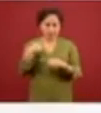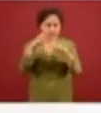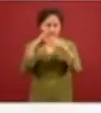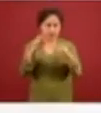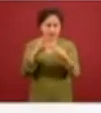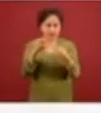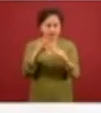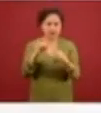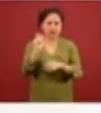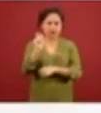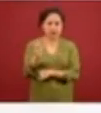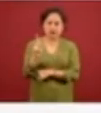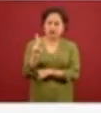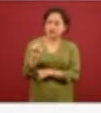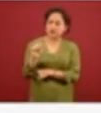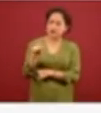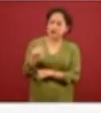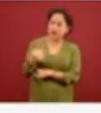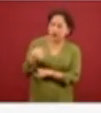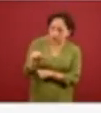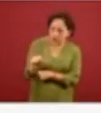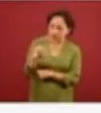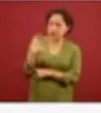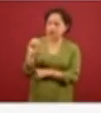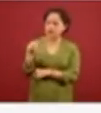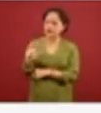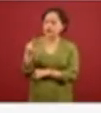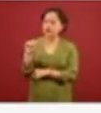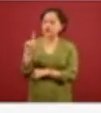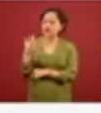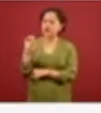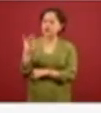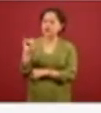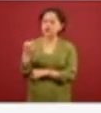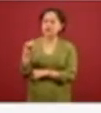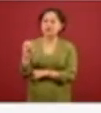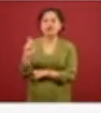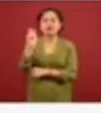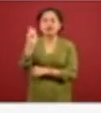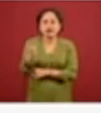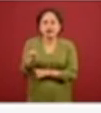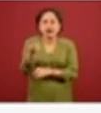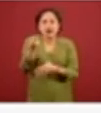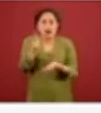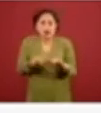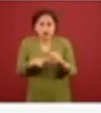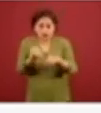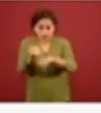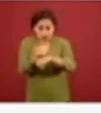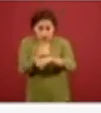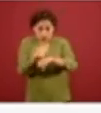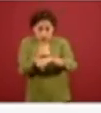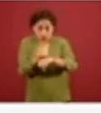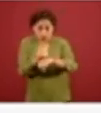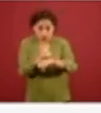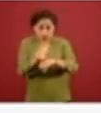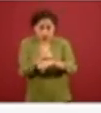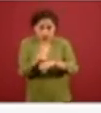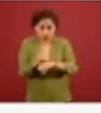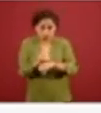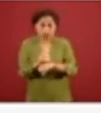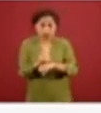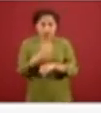es el plasma convaleciente. El plasma convaleciente es la parte líquida de la sangre. ¿Qué diferencia tiene con el